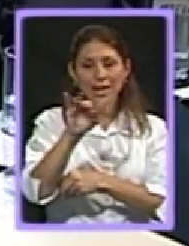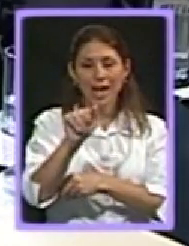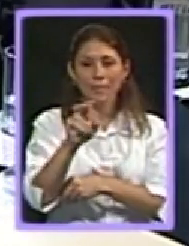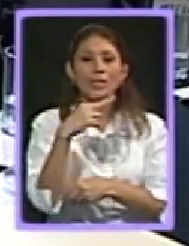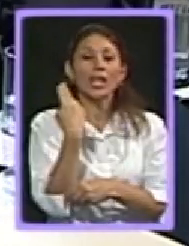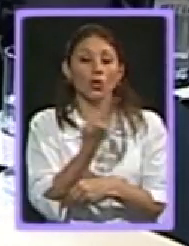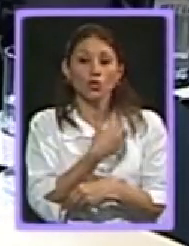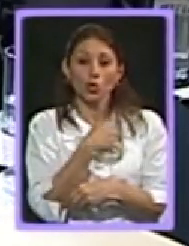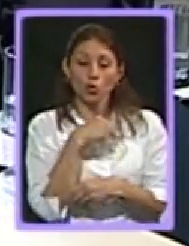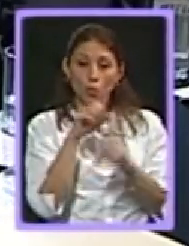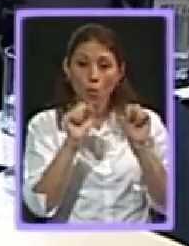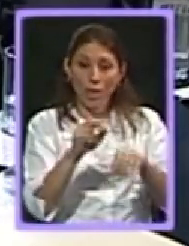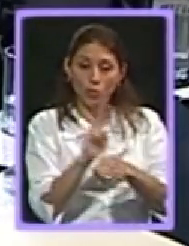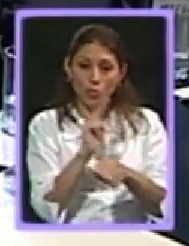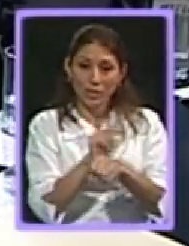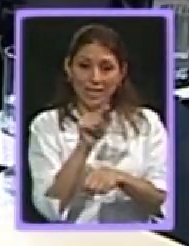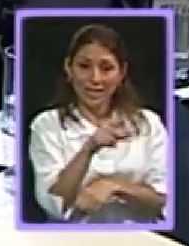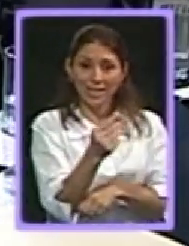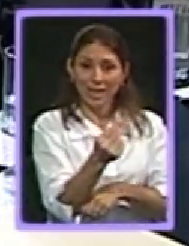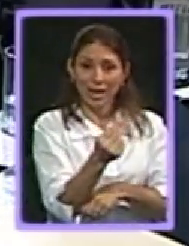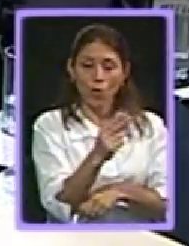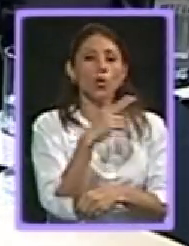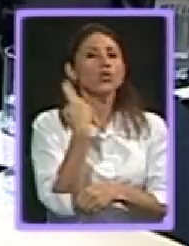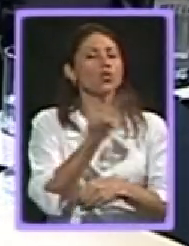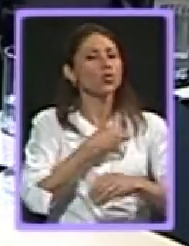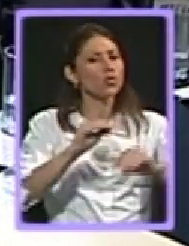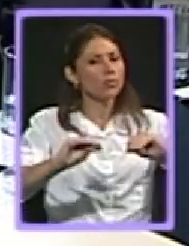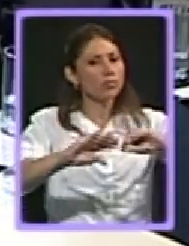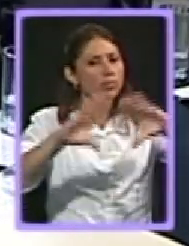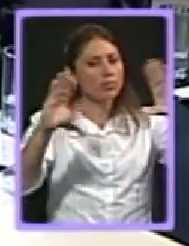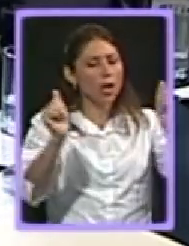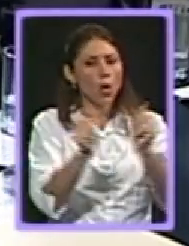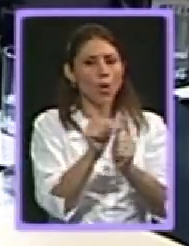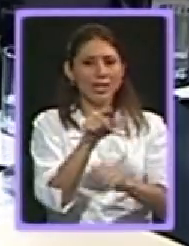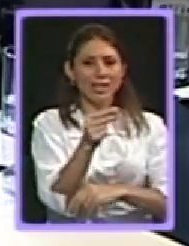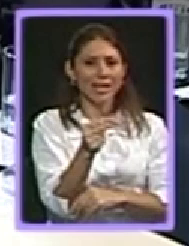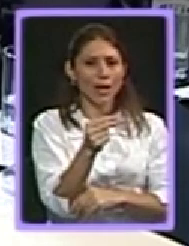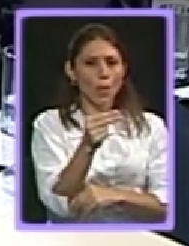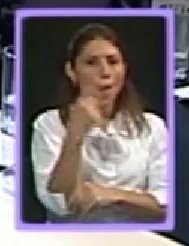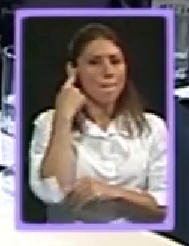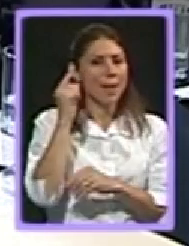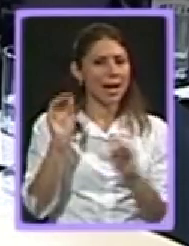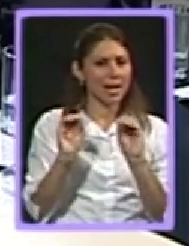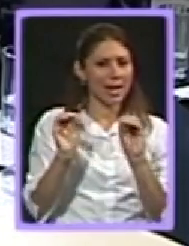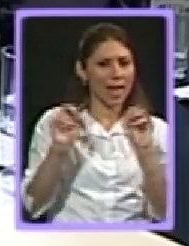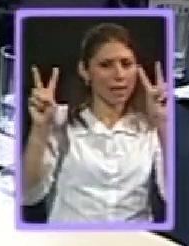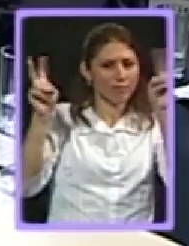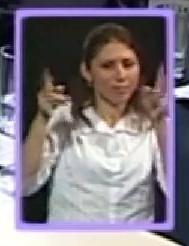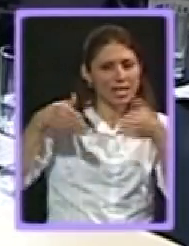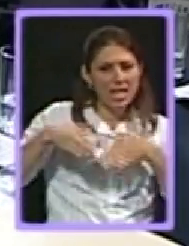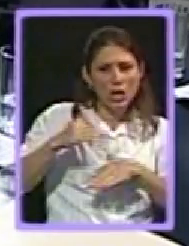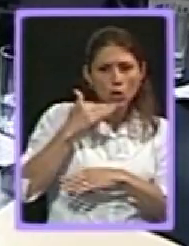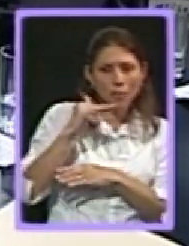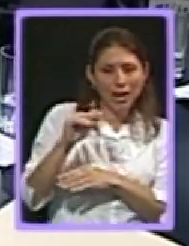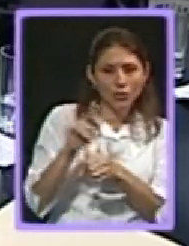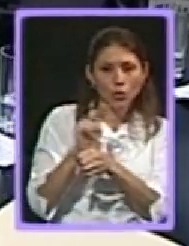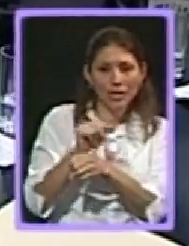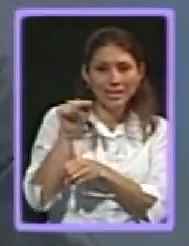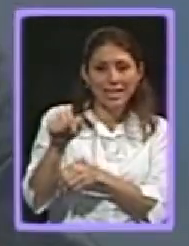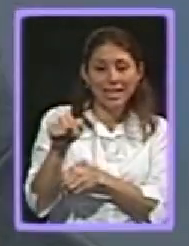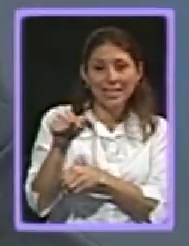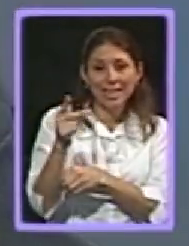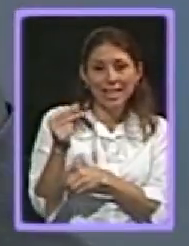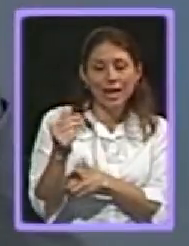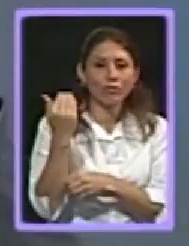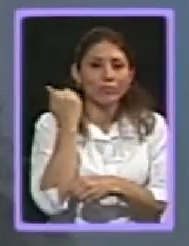centralizar ese dinero, tengamos transparencia para con ese dinero, para que no hayan algunos hijos malos que puedan estarse destinando ese dinero para otras cosas que no dice